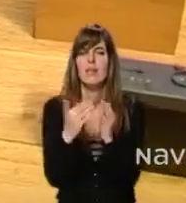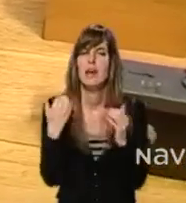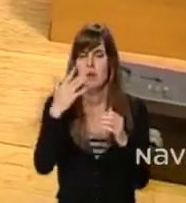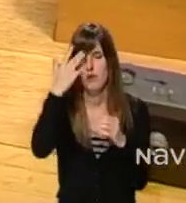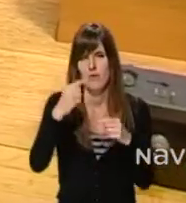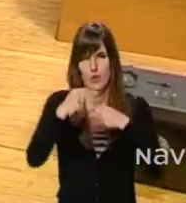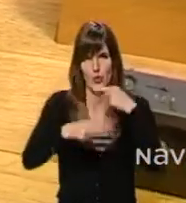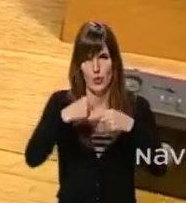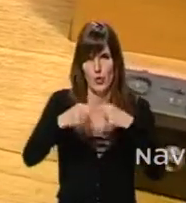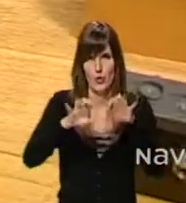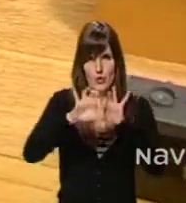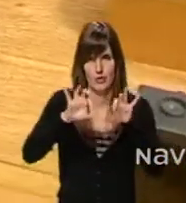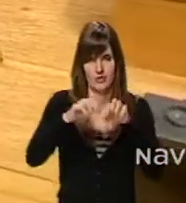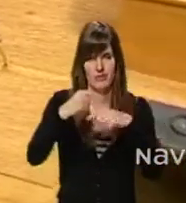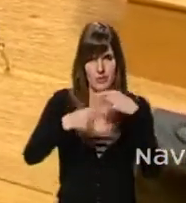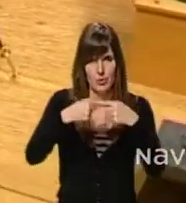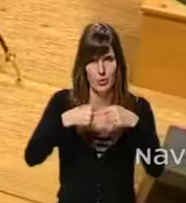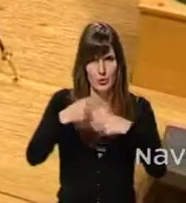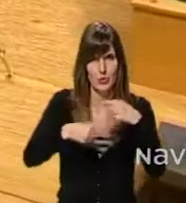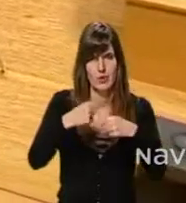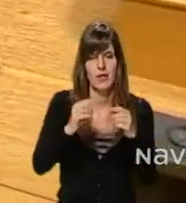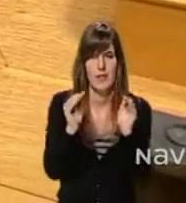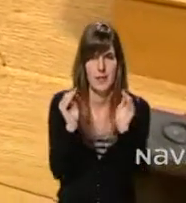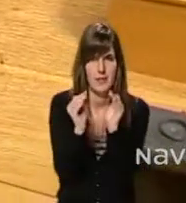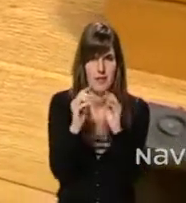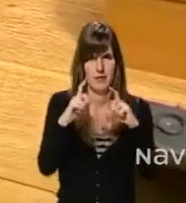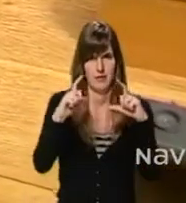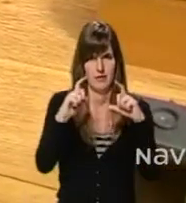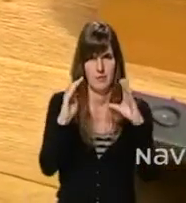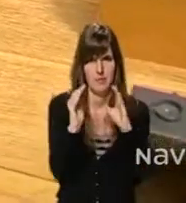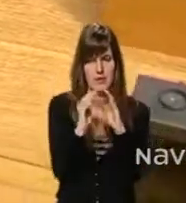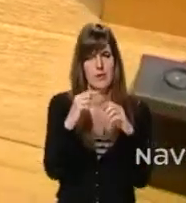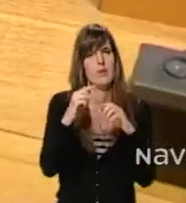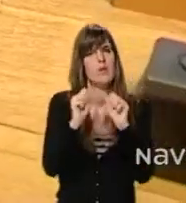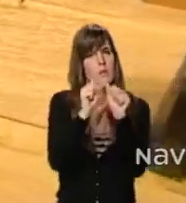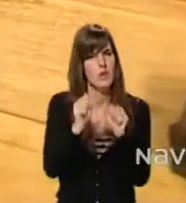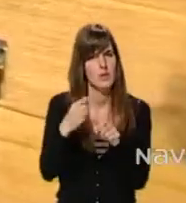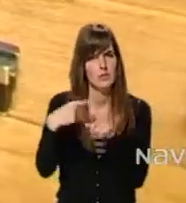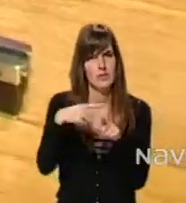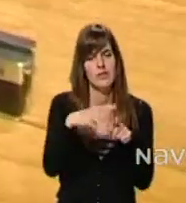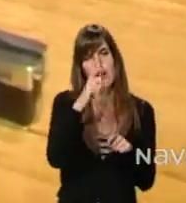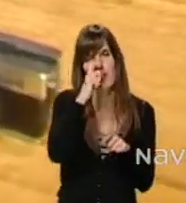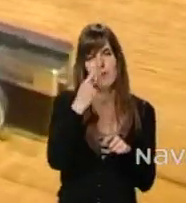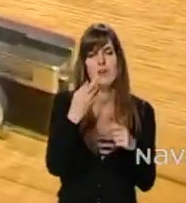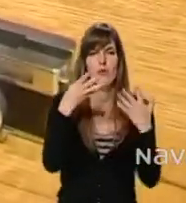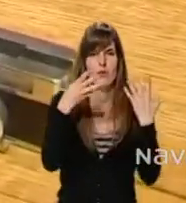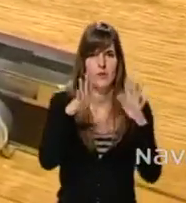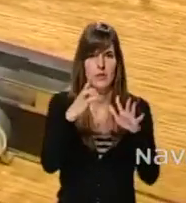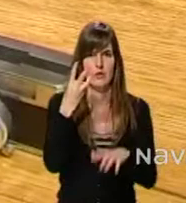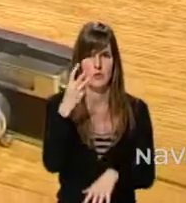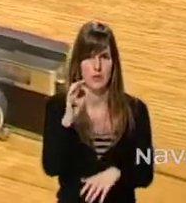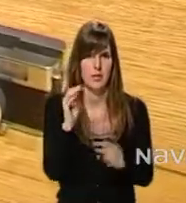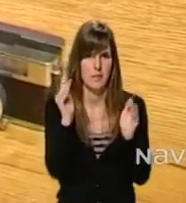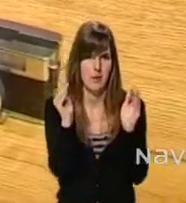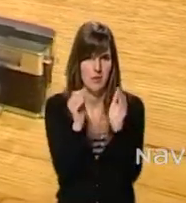carrete, lo cual nos permite que sean todavía más pequeñas, ya que tenemos todavía modelos de los años 30, más pequeños, y ahí